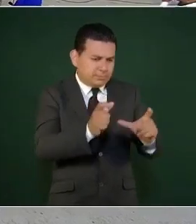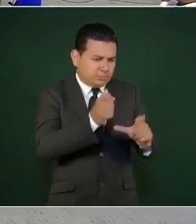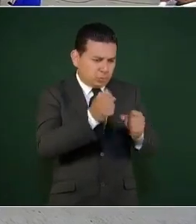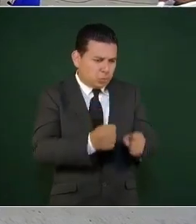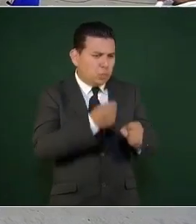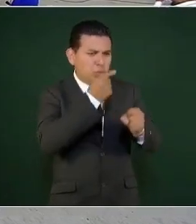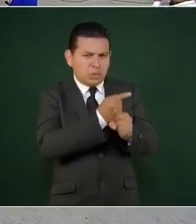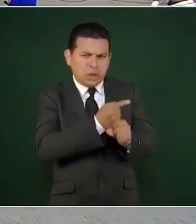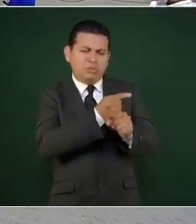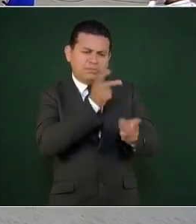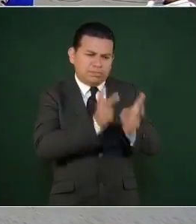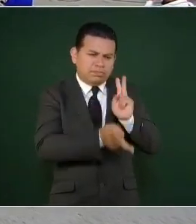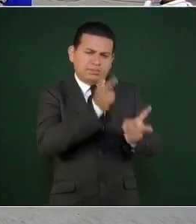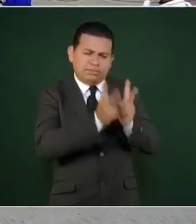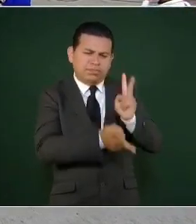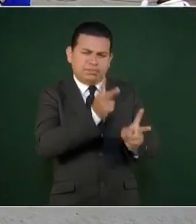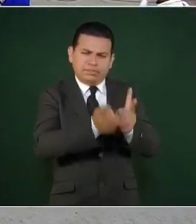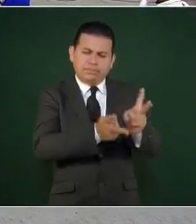Eso